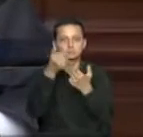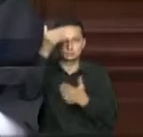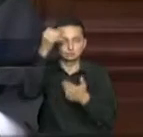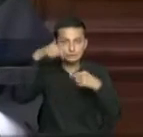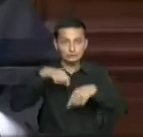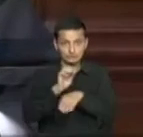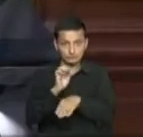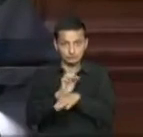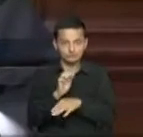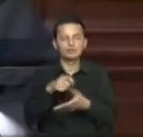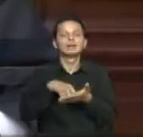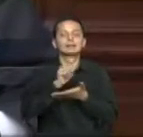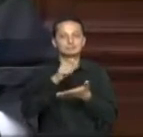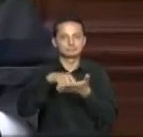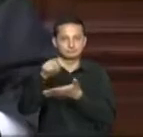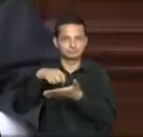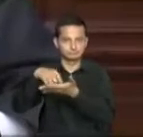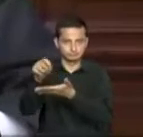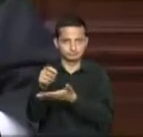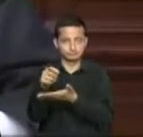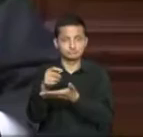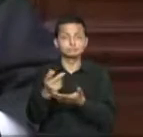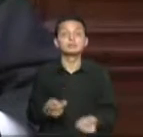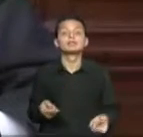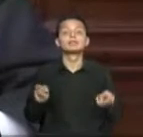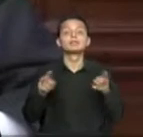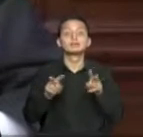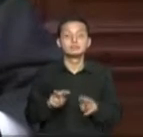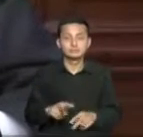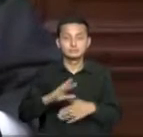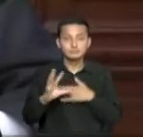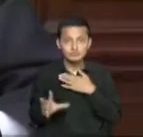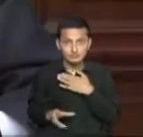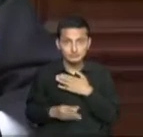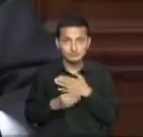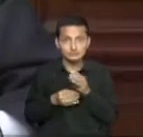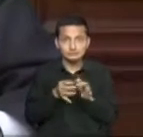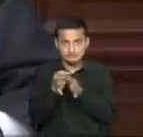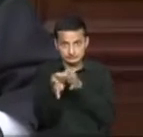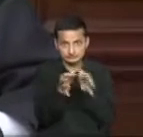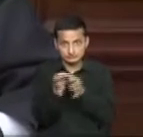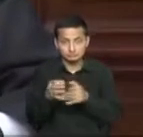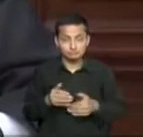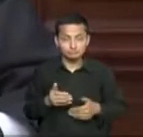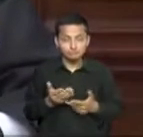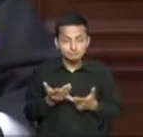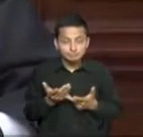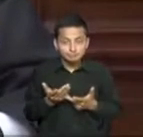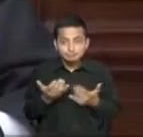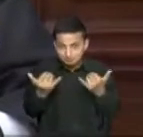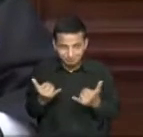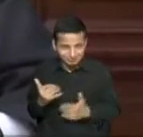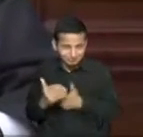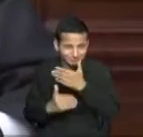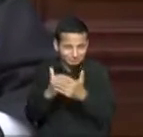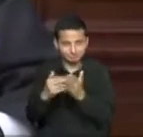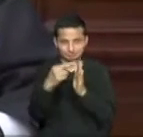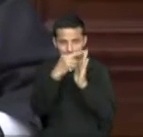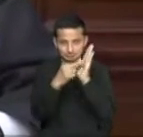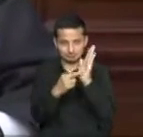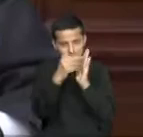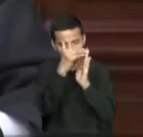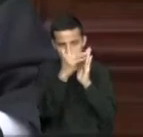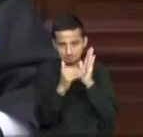y locales aprobadas, de las cuales también hay que señalar que dentro del proceso de registro de